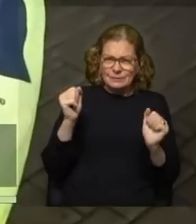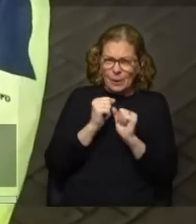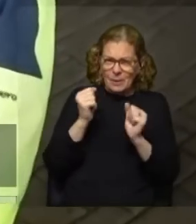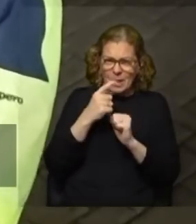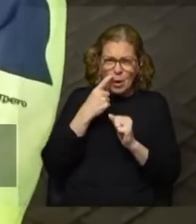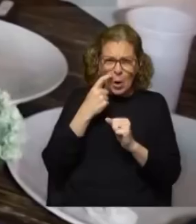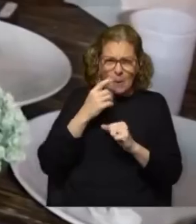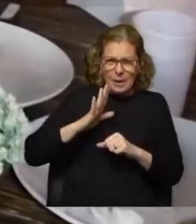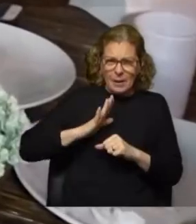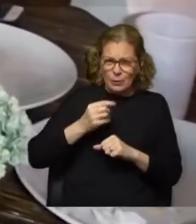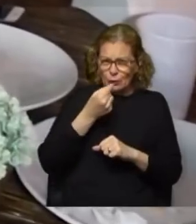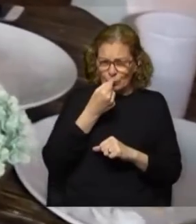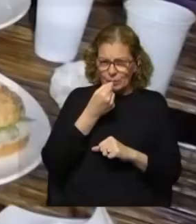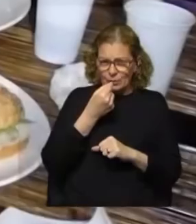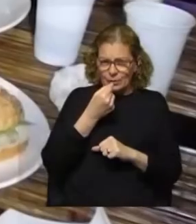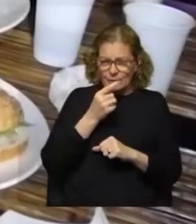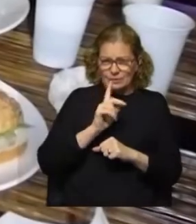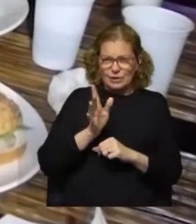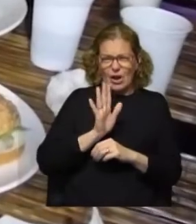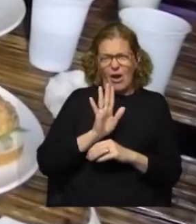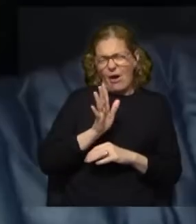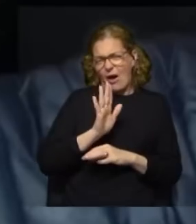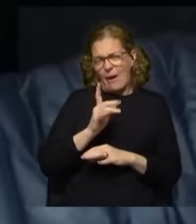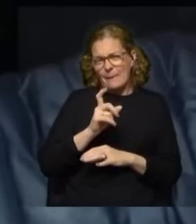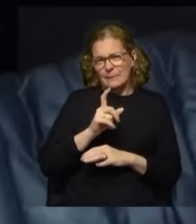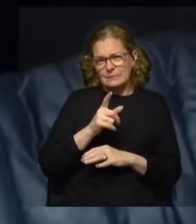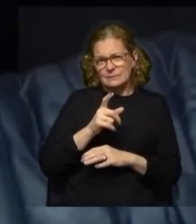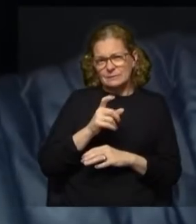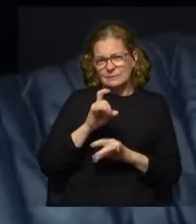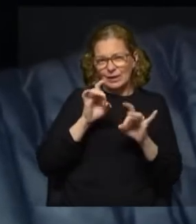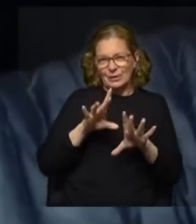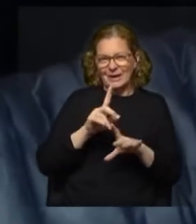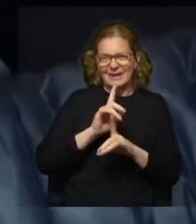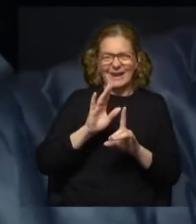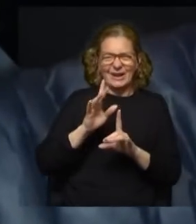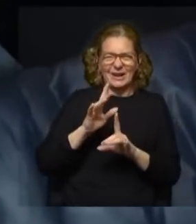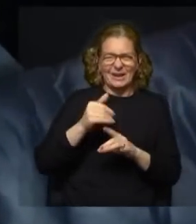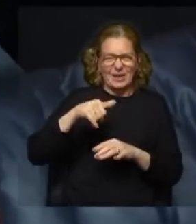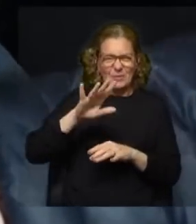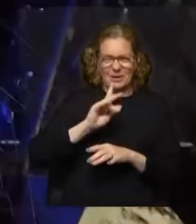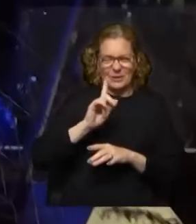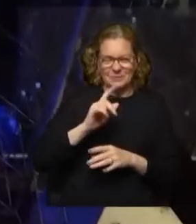el hombre a la mujer inspector de tránsito la verdad no no creo por naturaleza sí Pero además